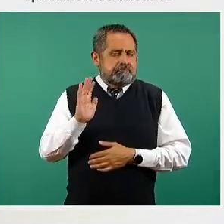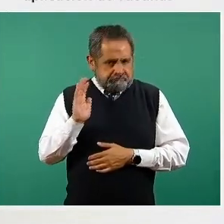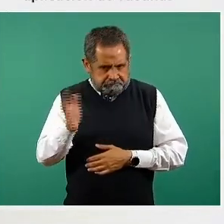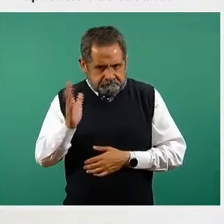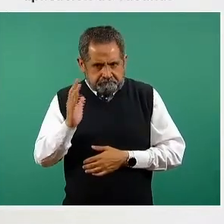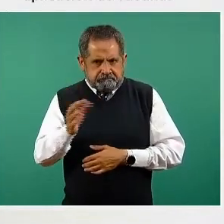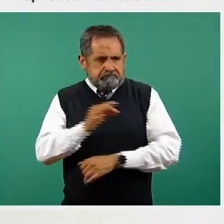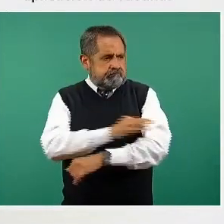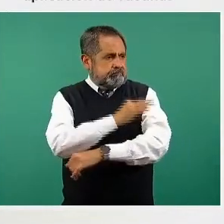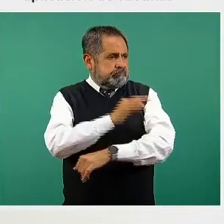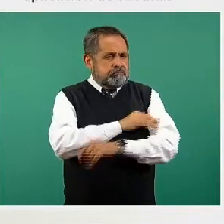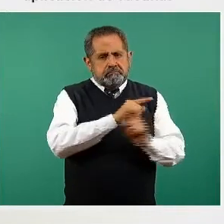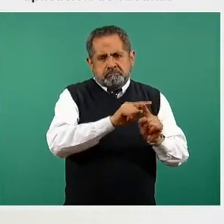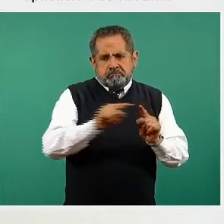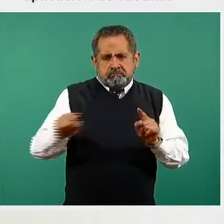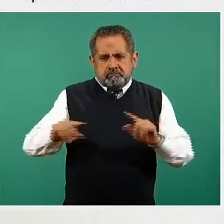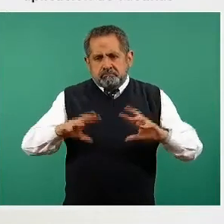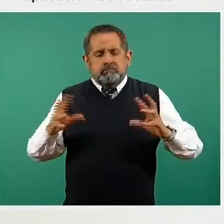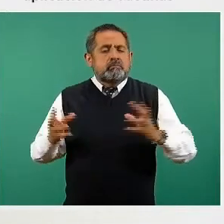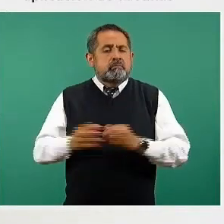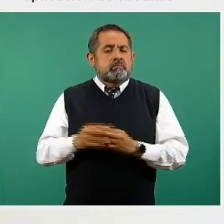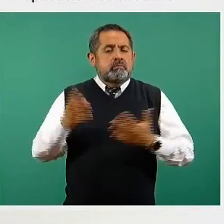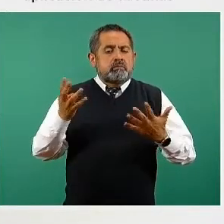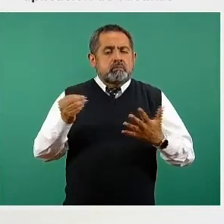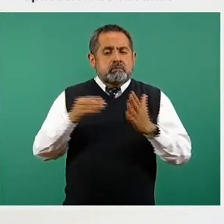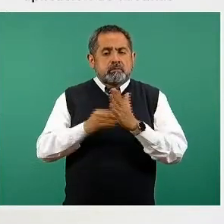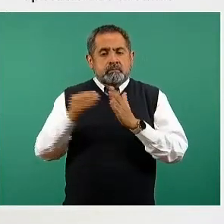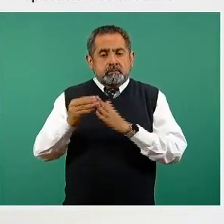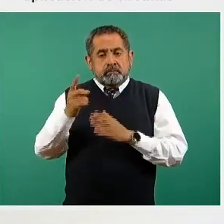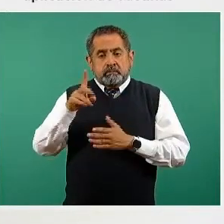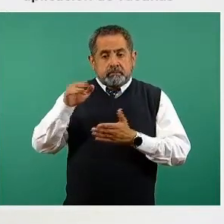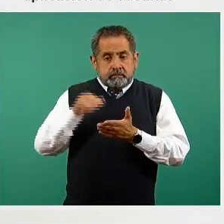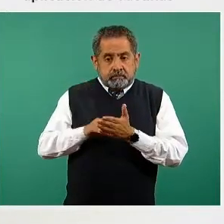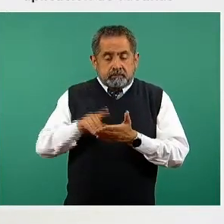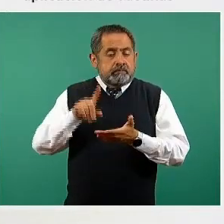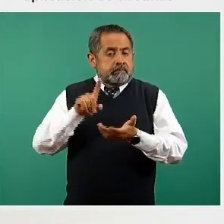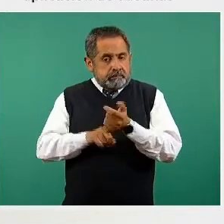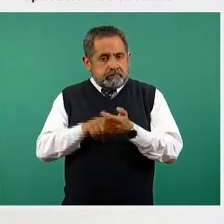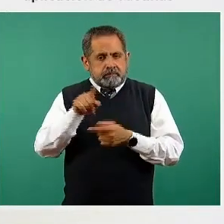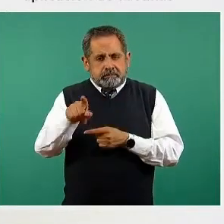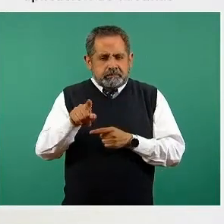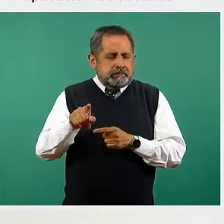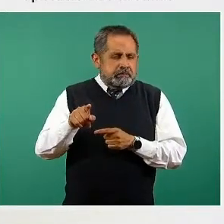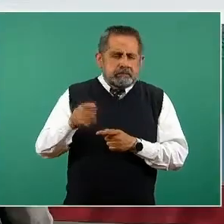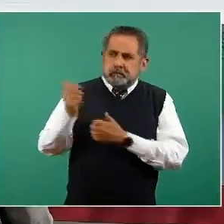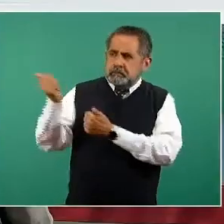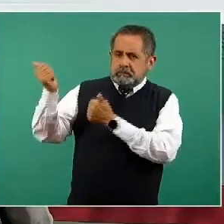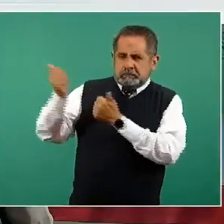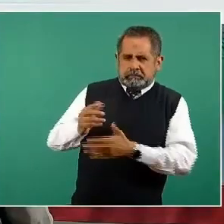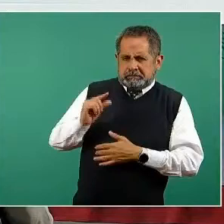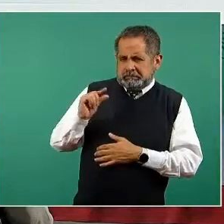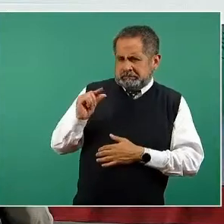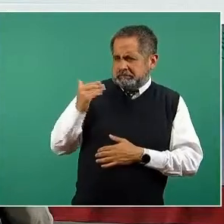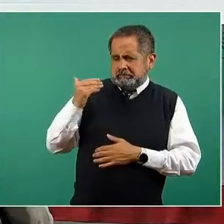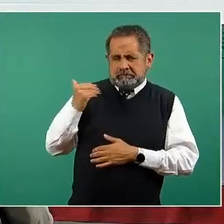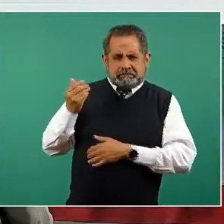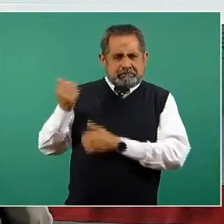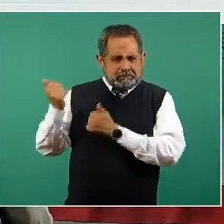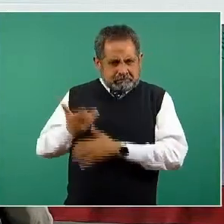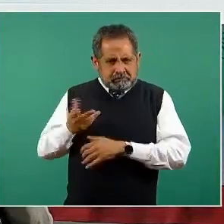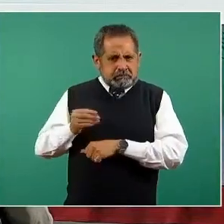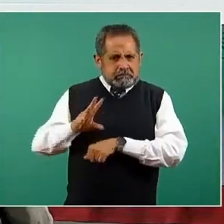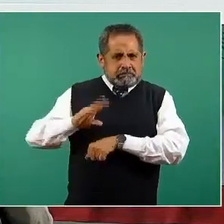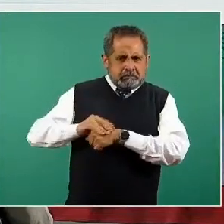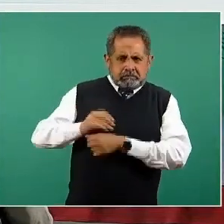5.781.359, recordando que en estos 9.100.000 pues están algunos millones de dosis que apenas se o autorizaron o